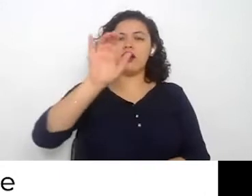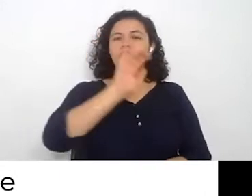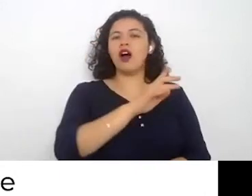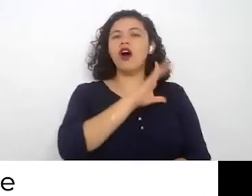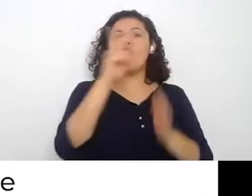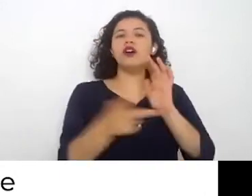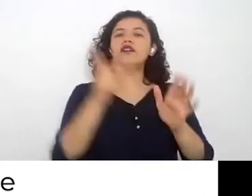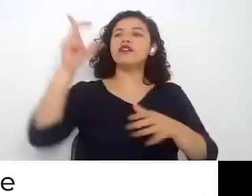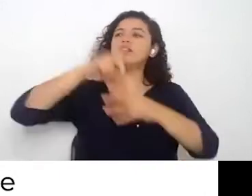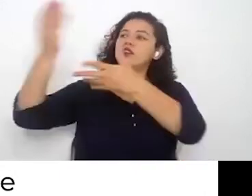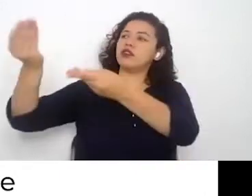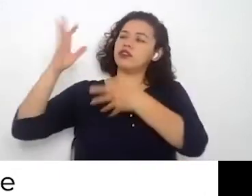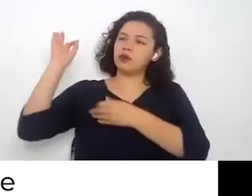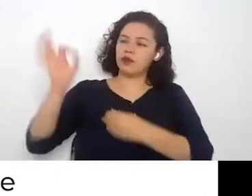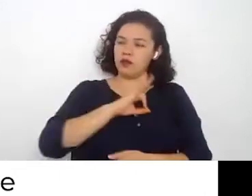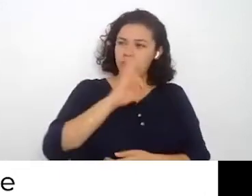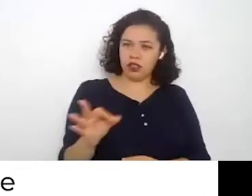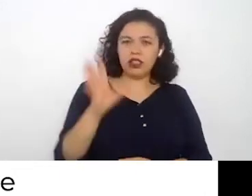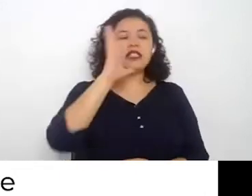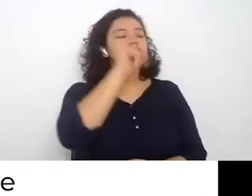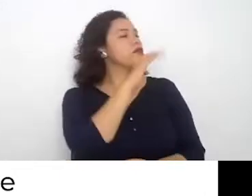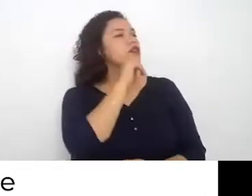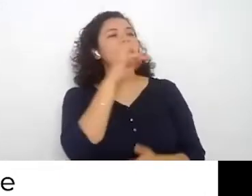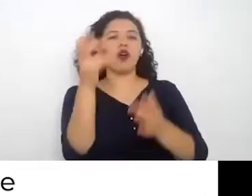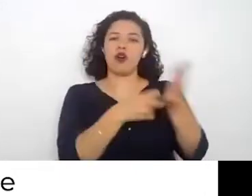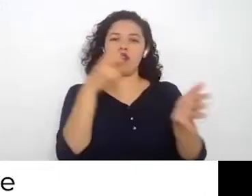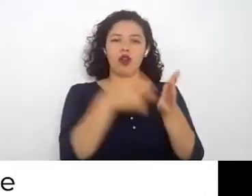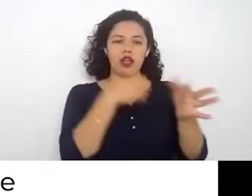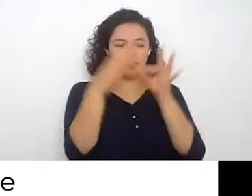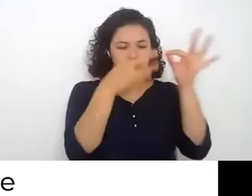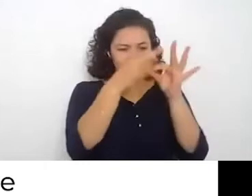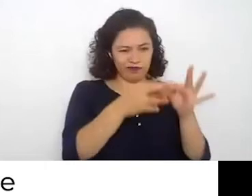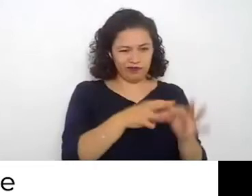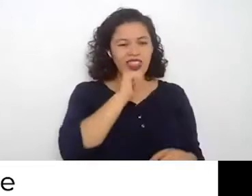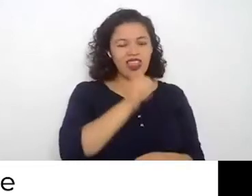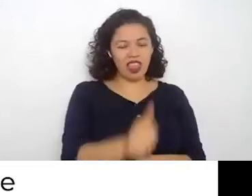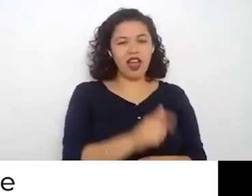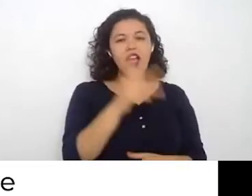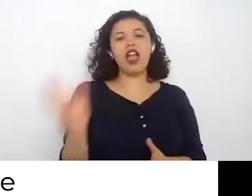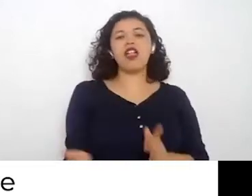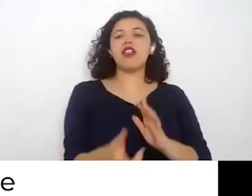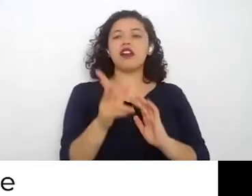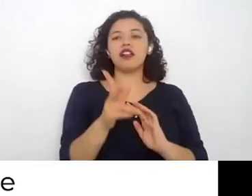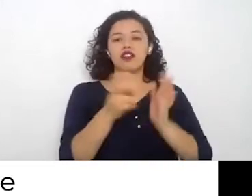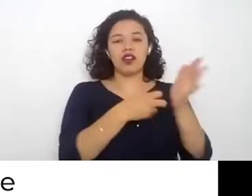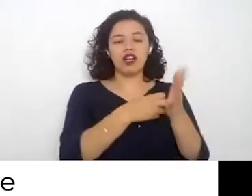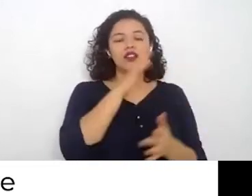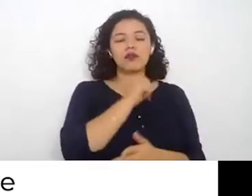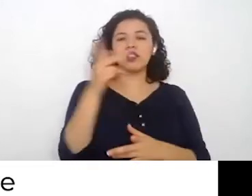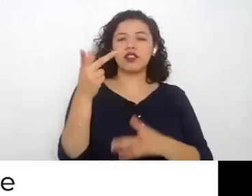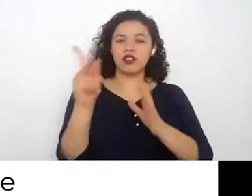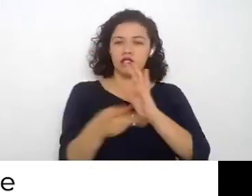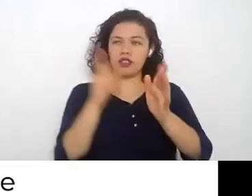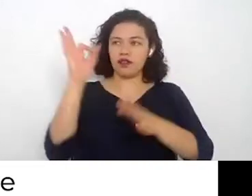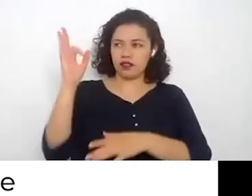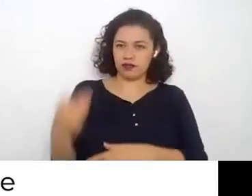de donataria. No es posible corregir el incumplimiento ni obtener nuevamente la autorización. Salvo este